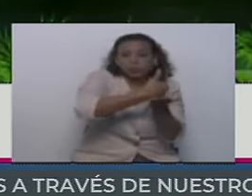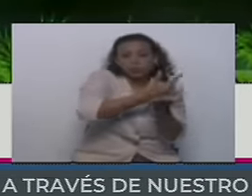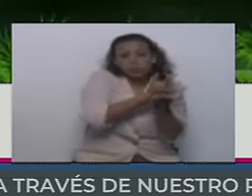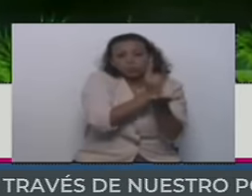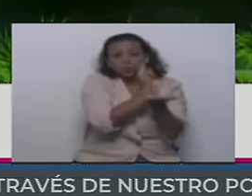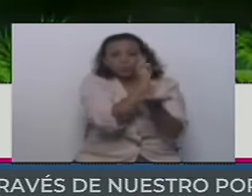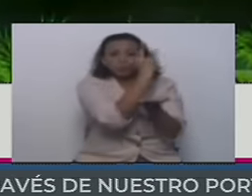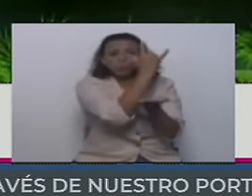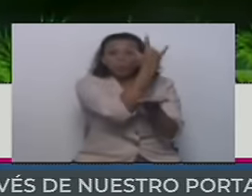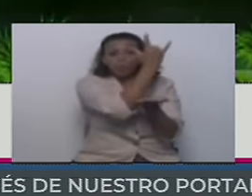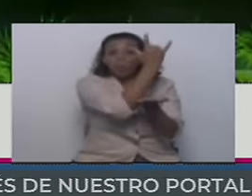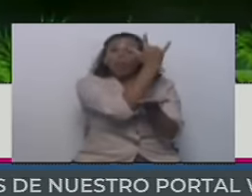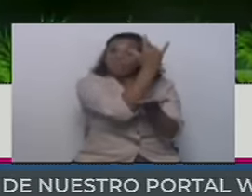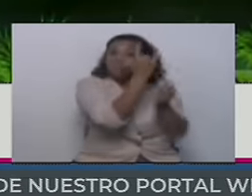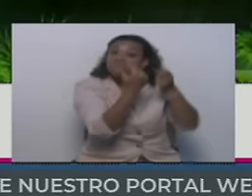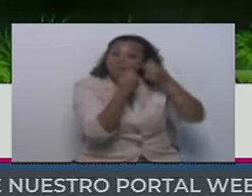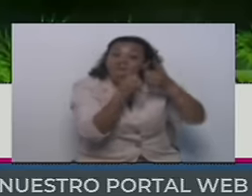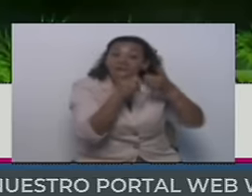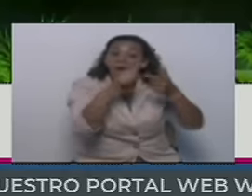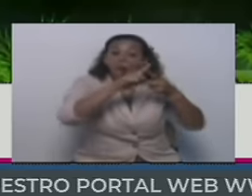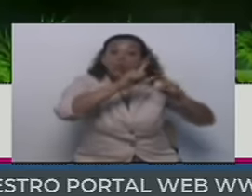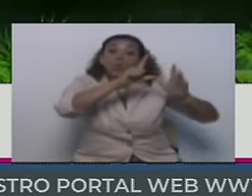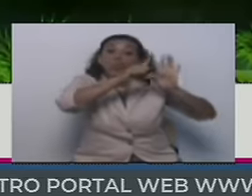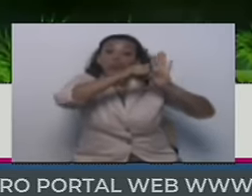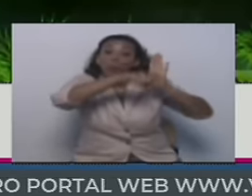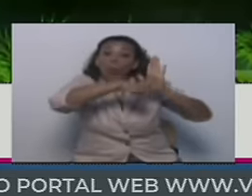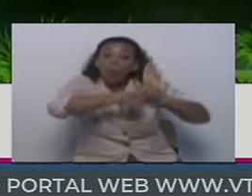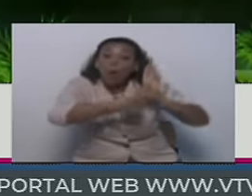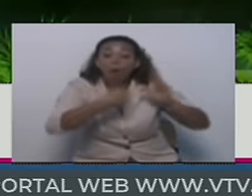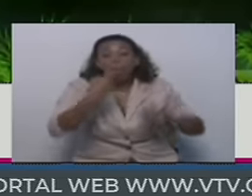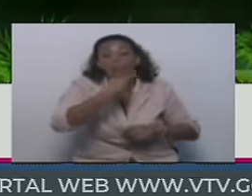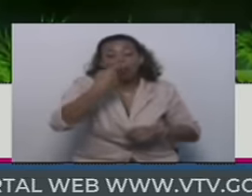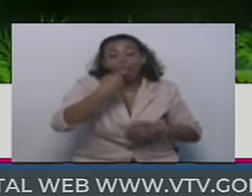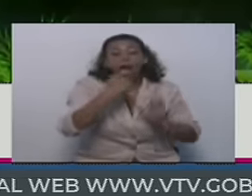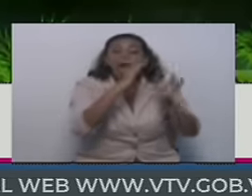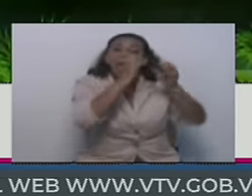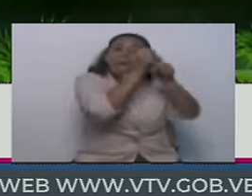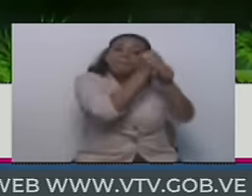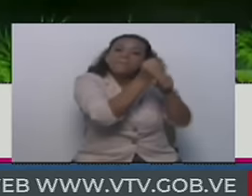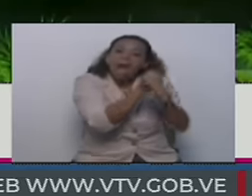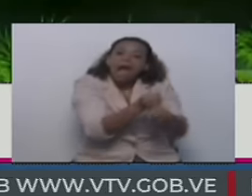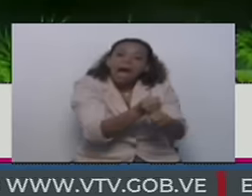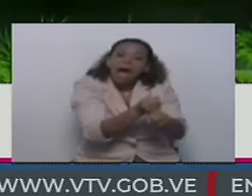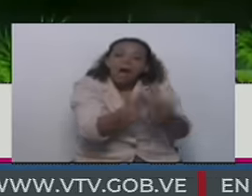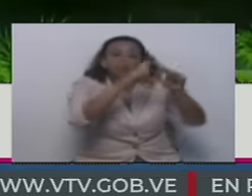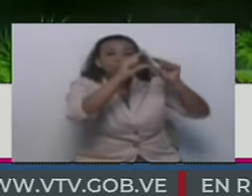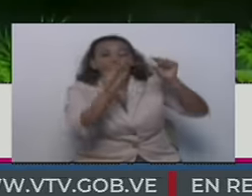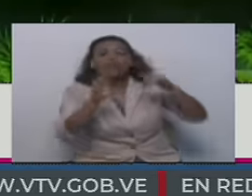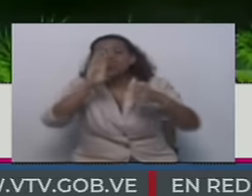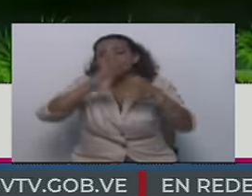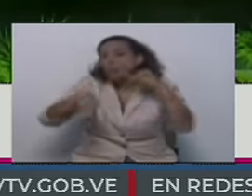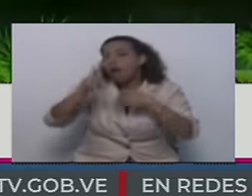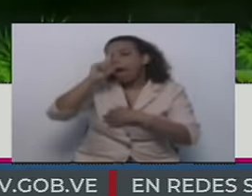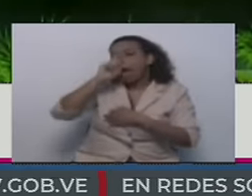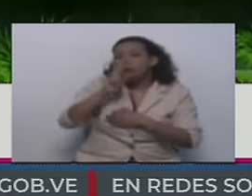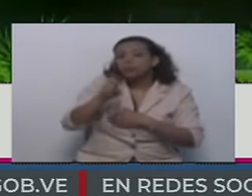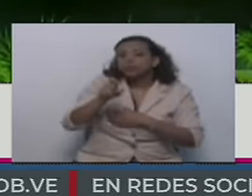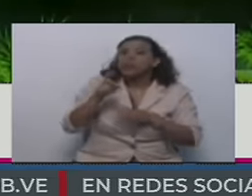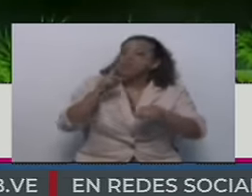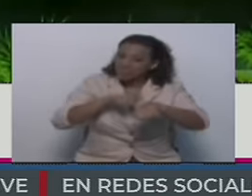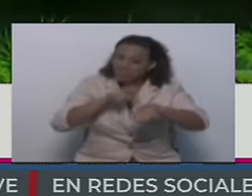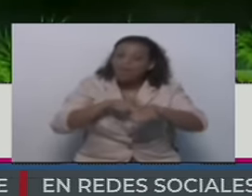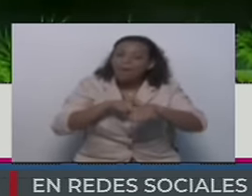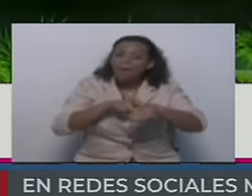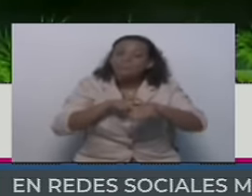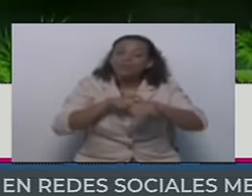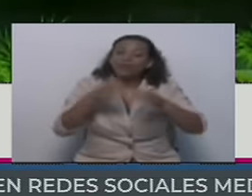que crezca y luego buscar la cosecha. Fin de año, es tiempo de